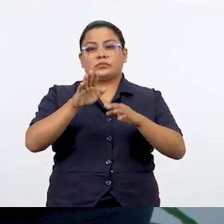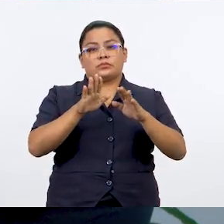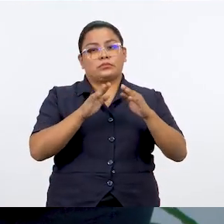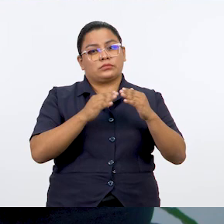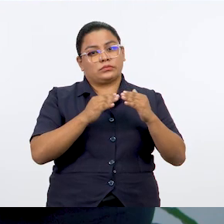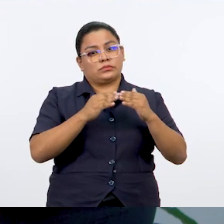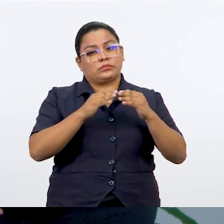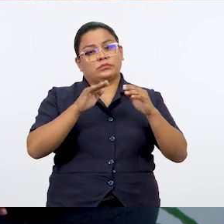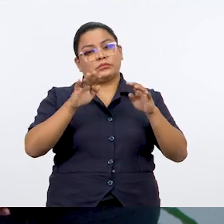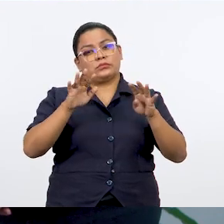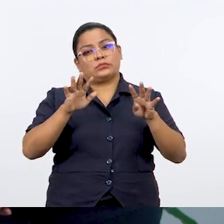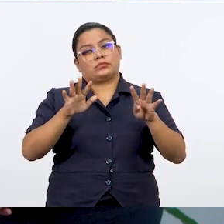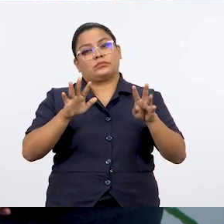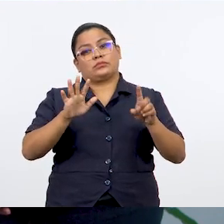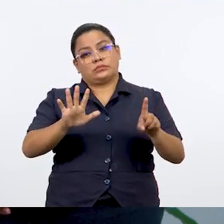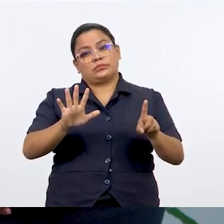6.